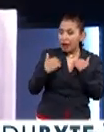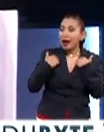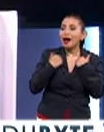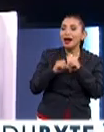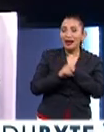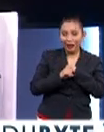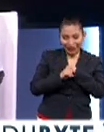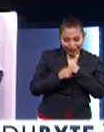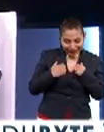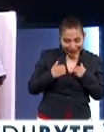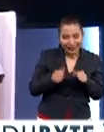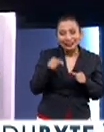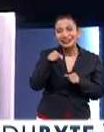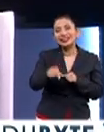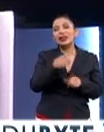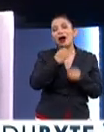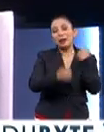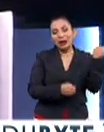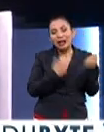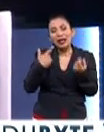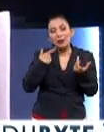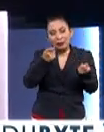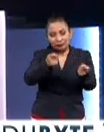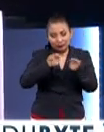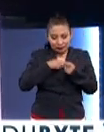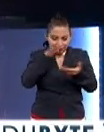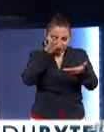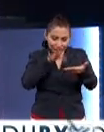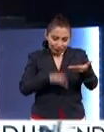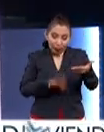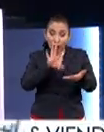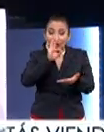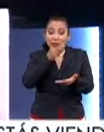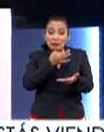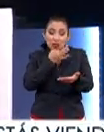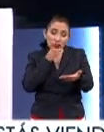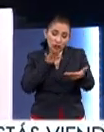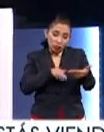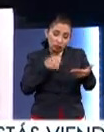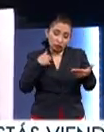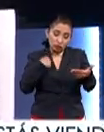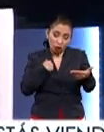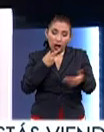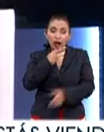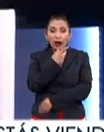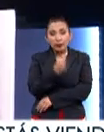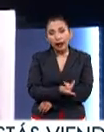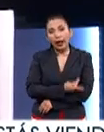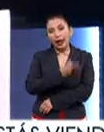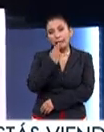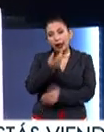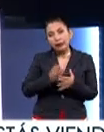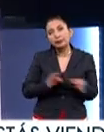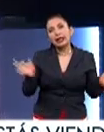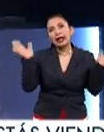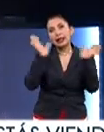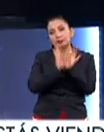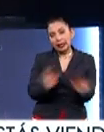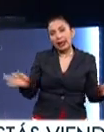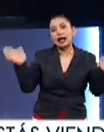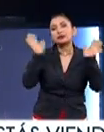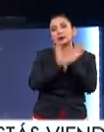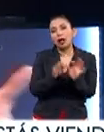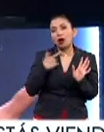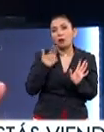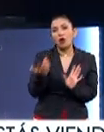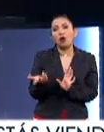entendí a esta obra. Como actor, que te entreguen ese texto donde durante 40 minutos te toca estar hablando y exponiendo una postura, pues es